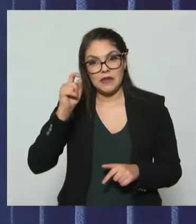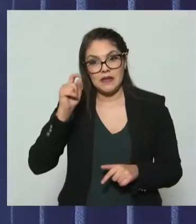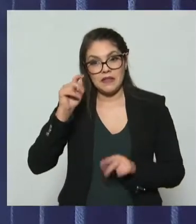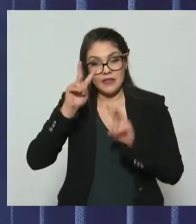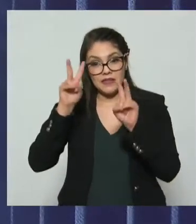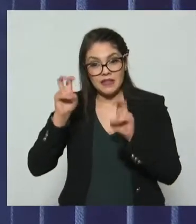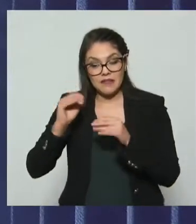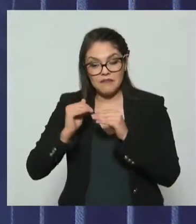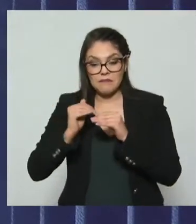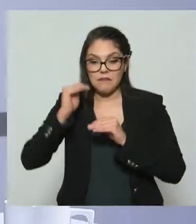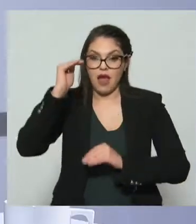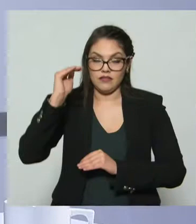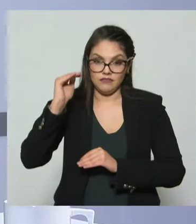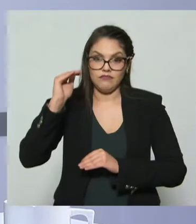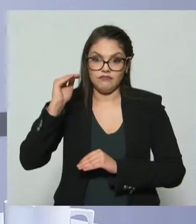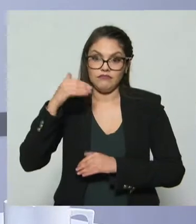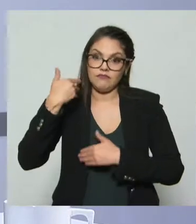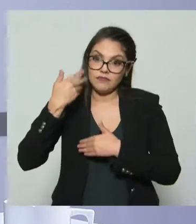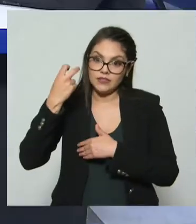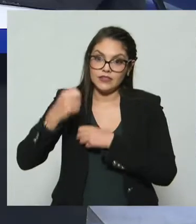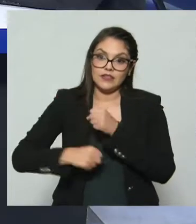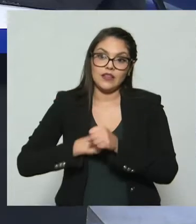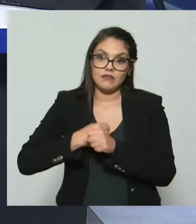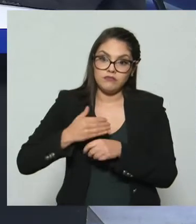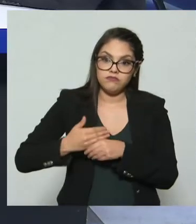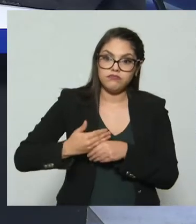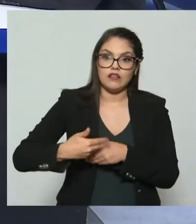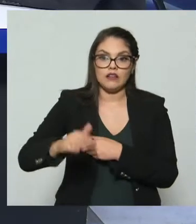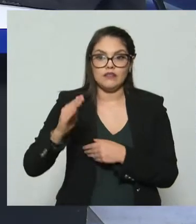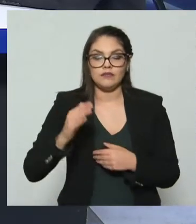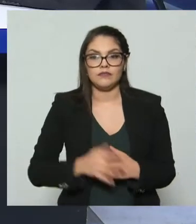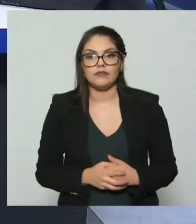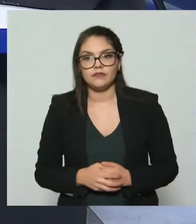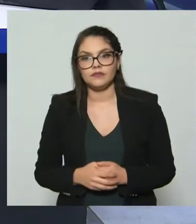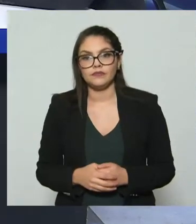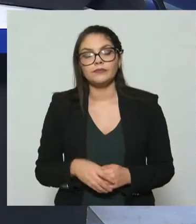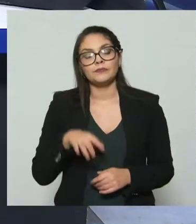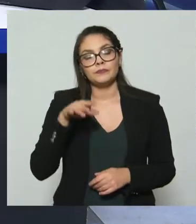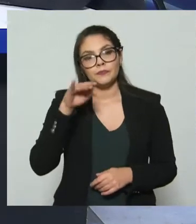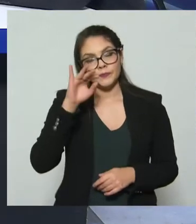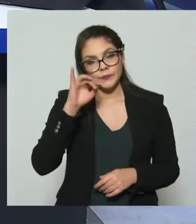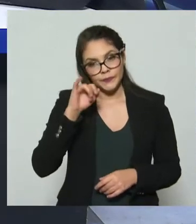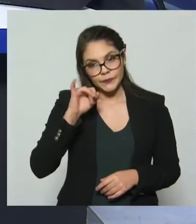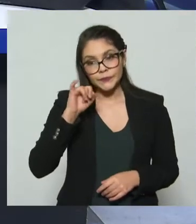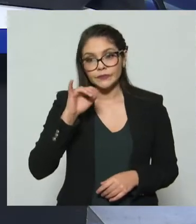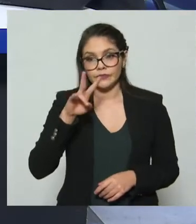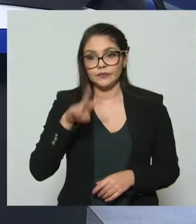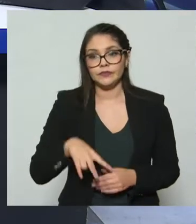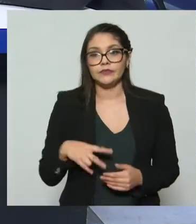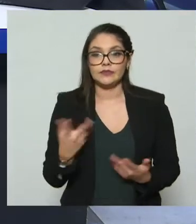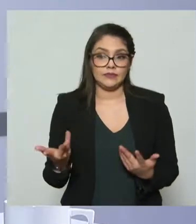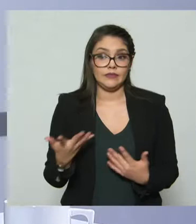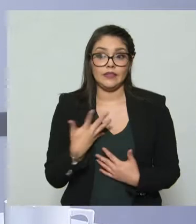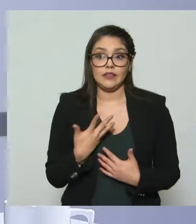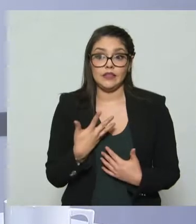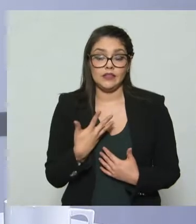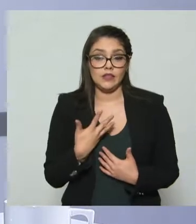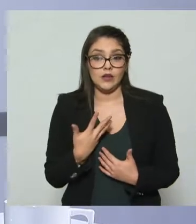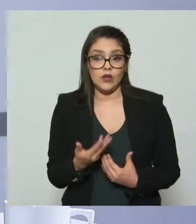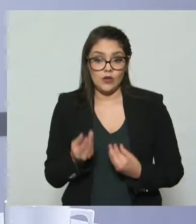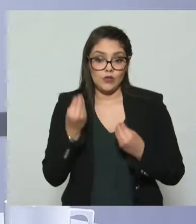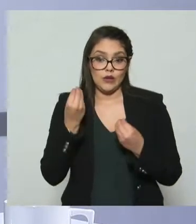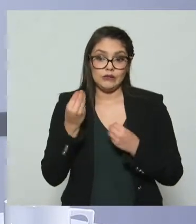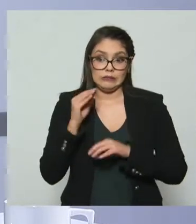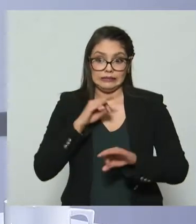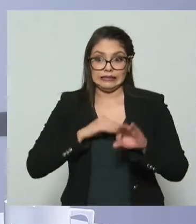20 asuntos importantes a lo largo del año se van a discutir en el Congreso. Carlos. Así es, sí traemos una carga